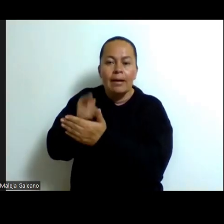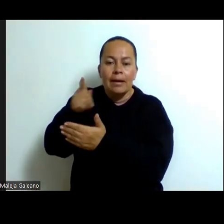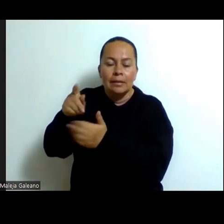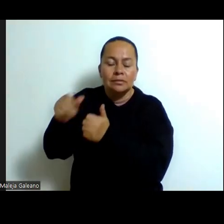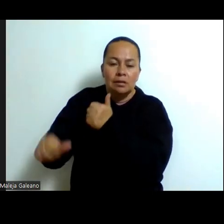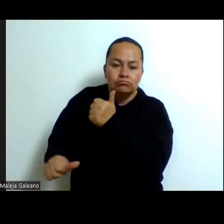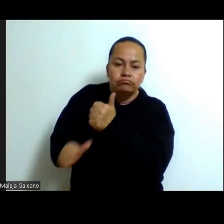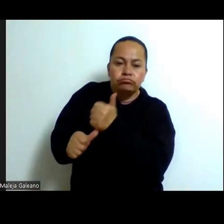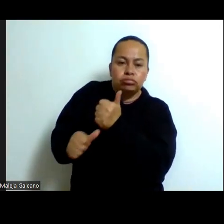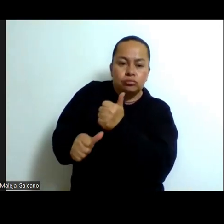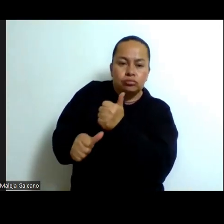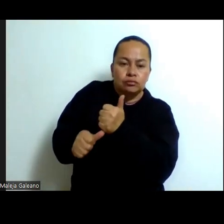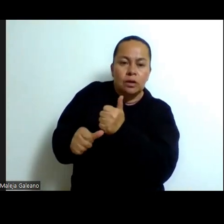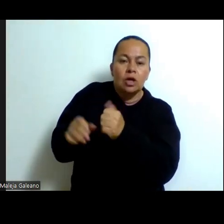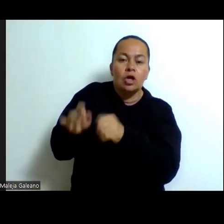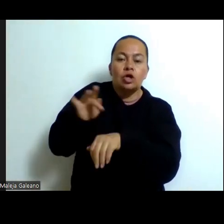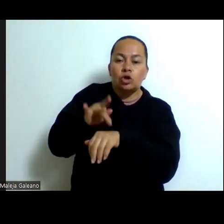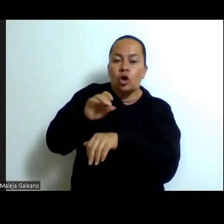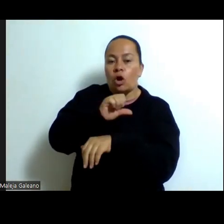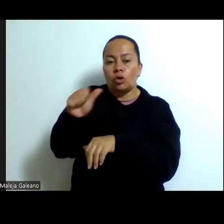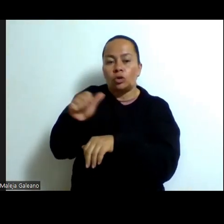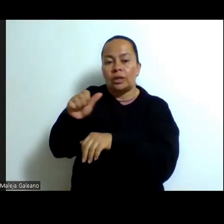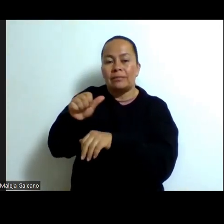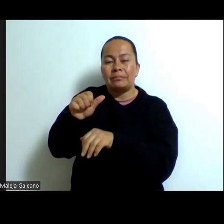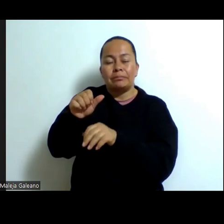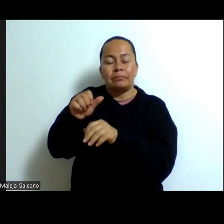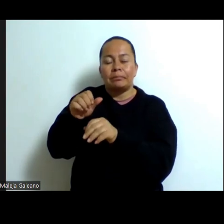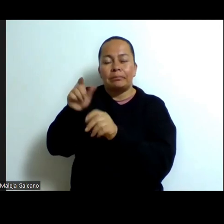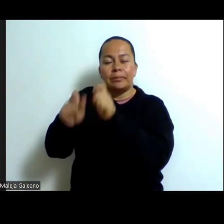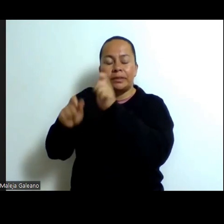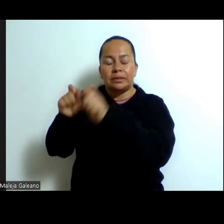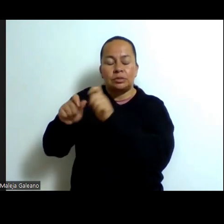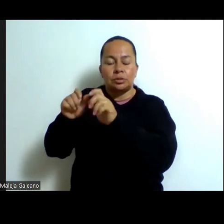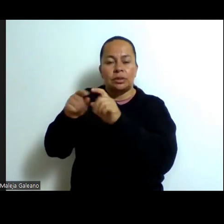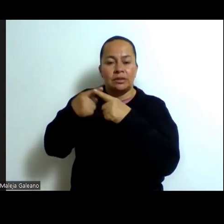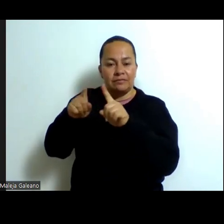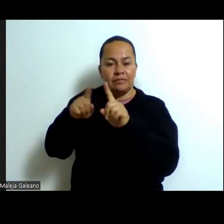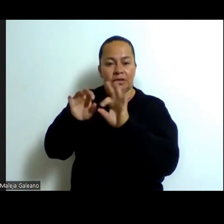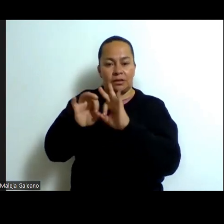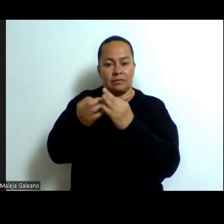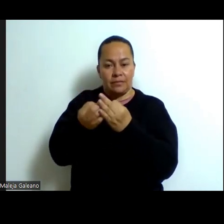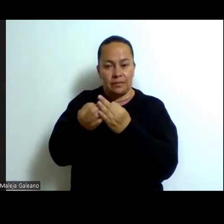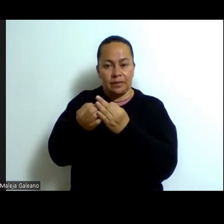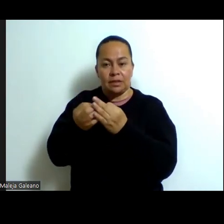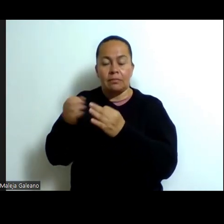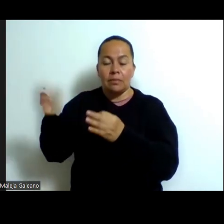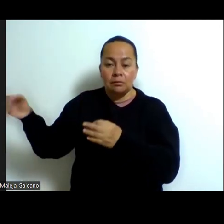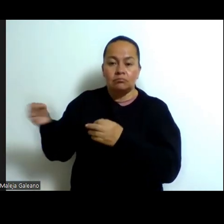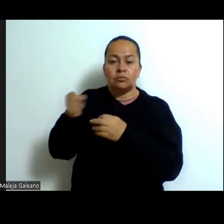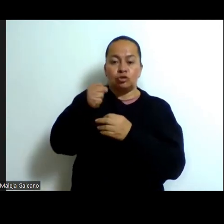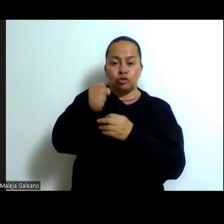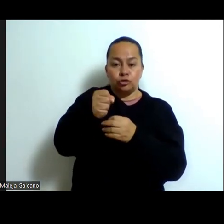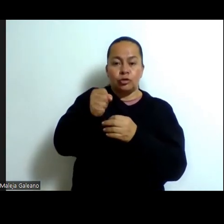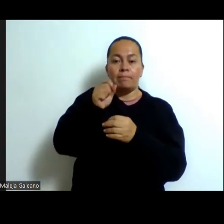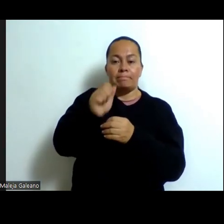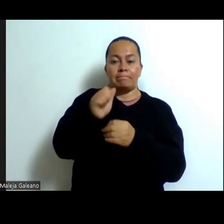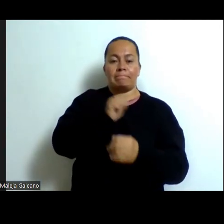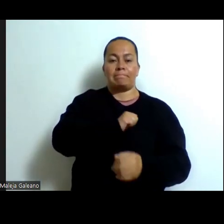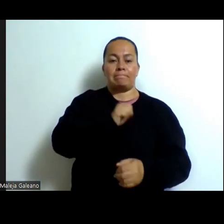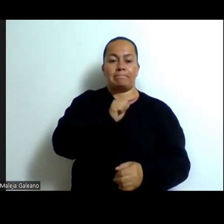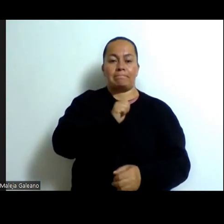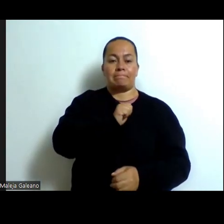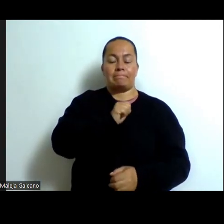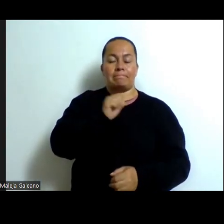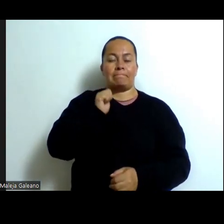Sí o sí debe ser externo a la familia Sí para promover la autonomía y la vida en comunidad de la